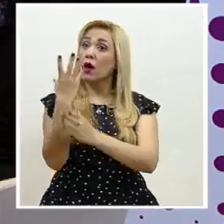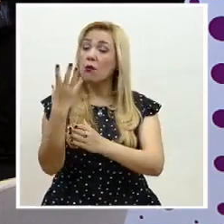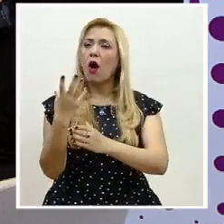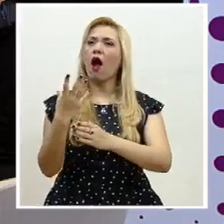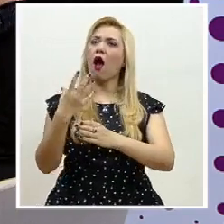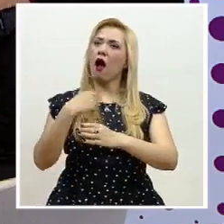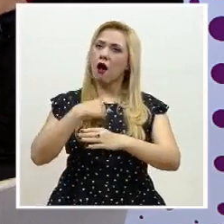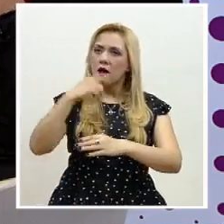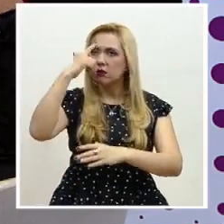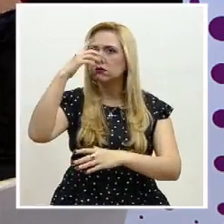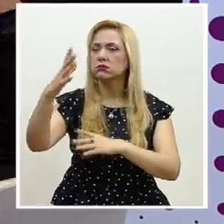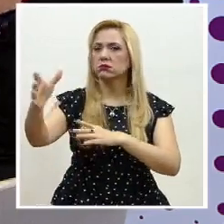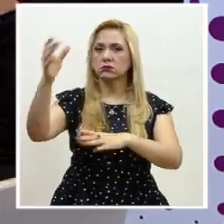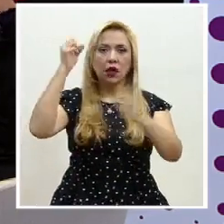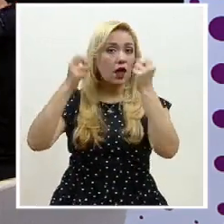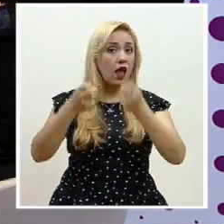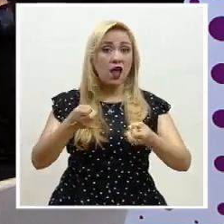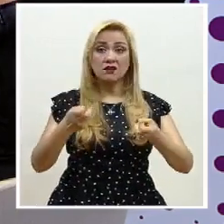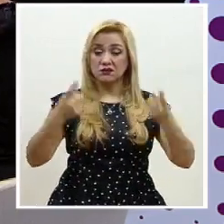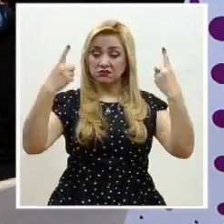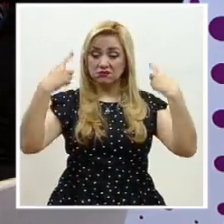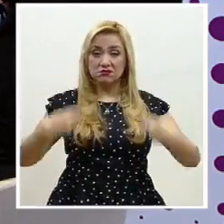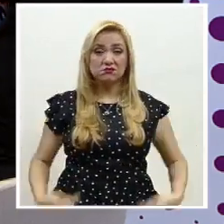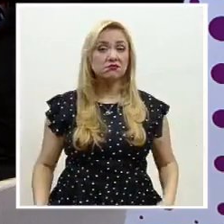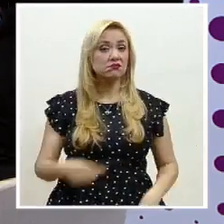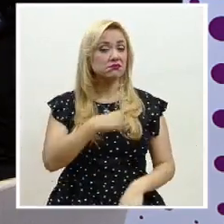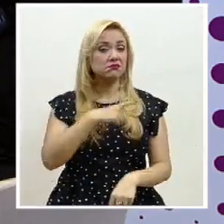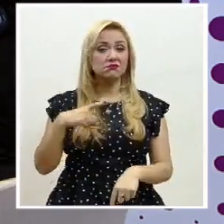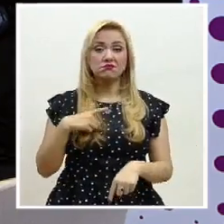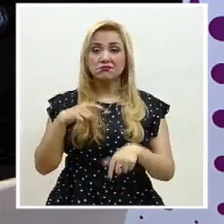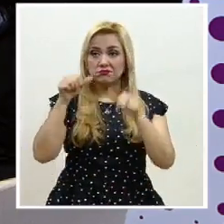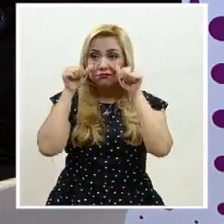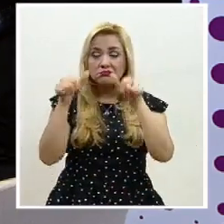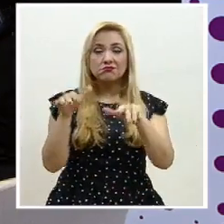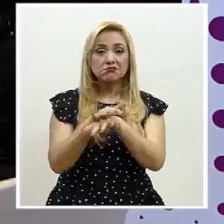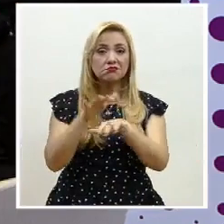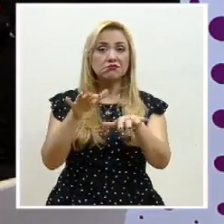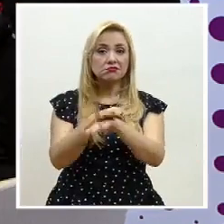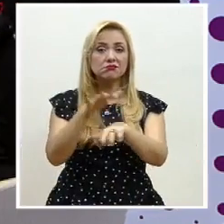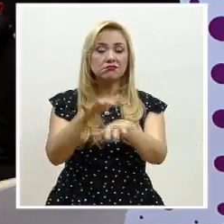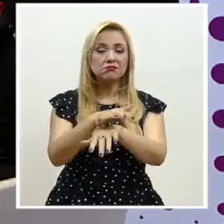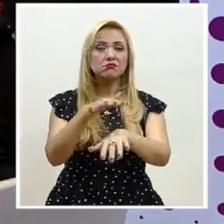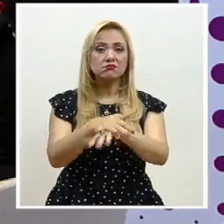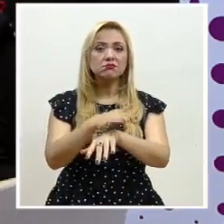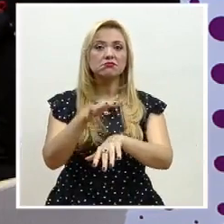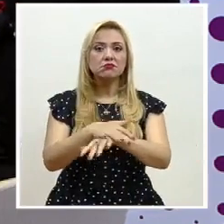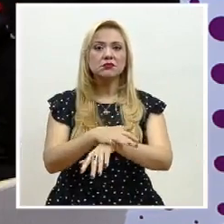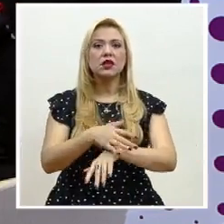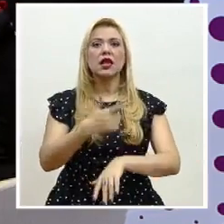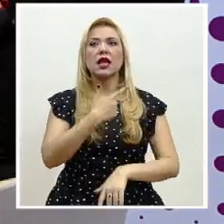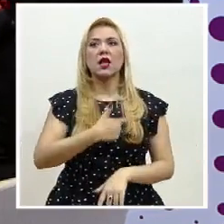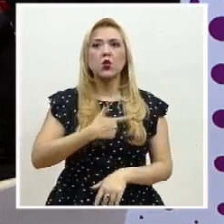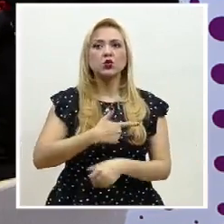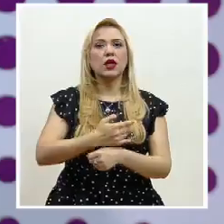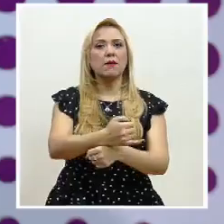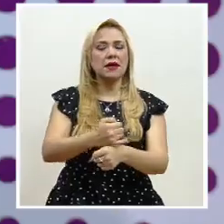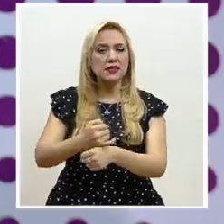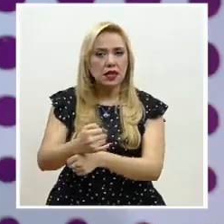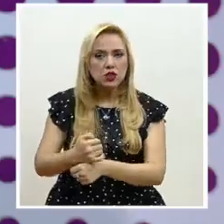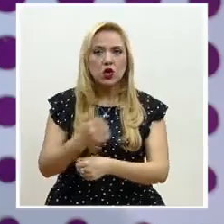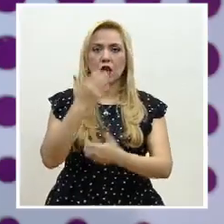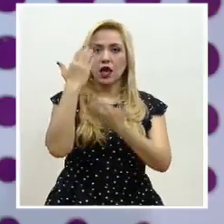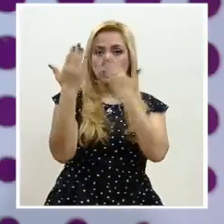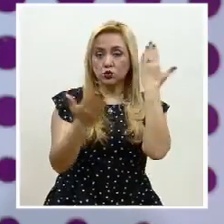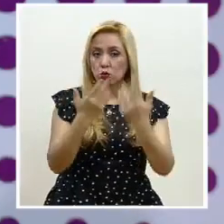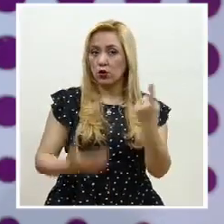Entonces, el perfil de una secretaria, de un secretario de estudio y cuenta tiene que ser ese, una persona que le guste la investigación y el estudio, desde